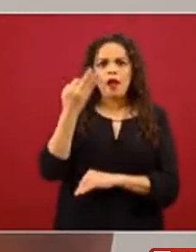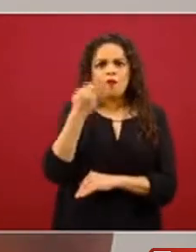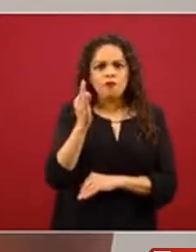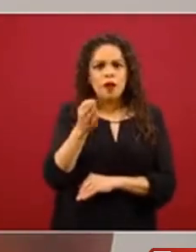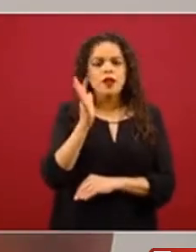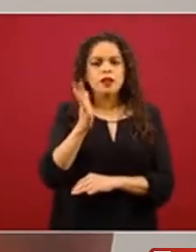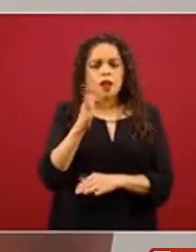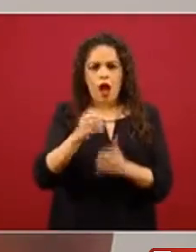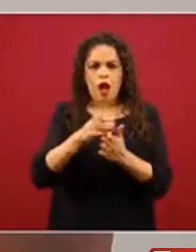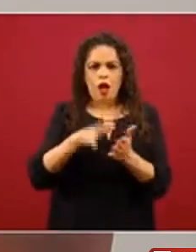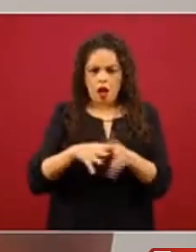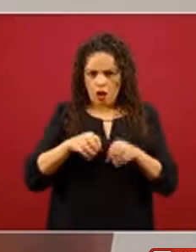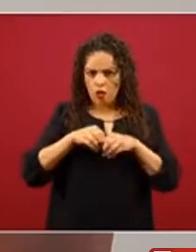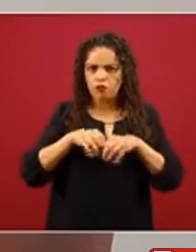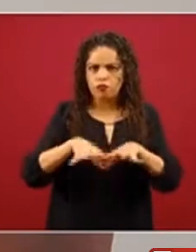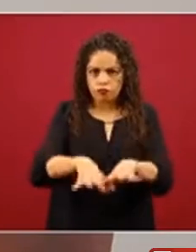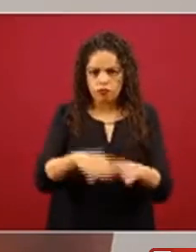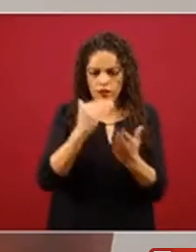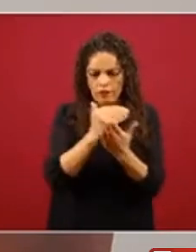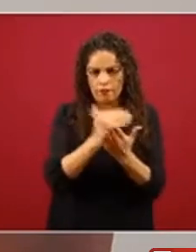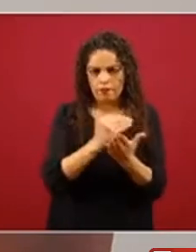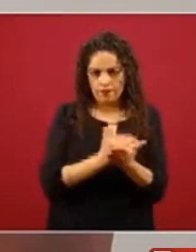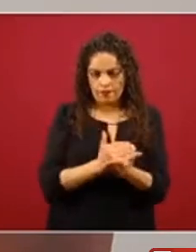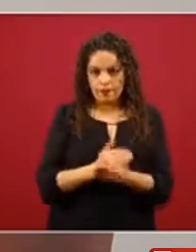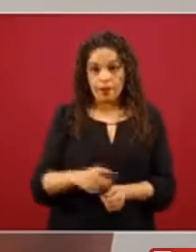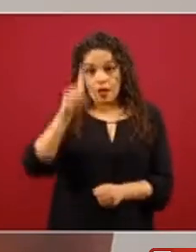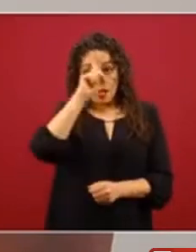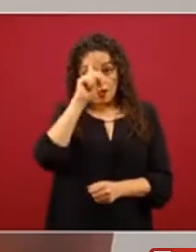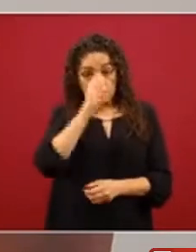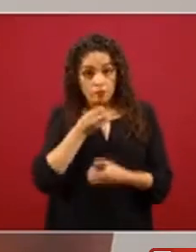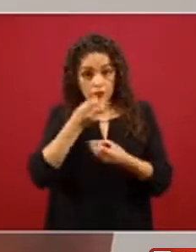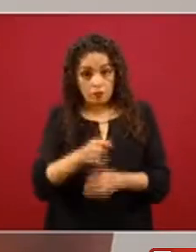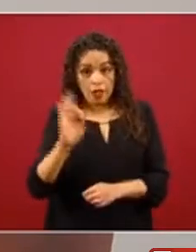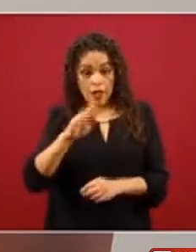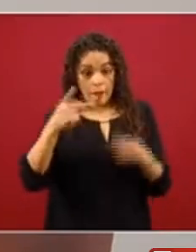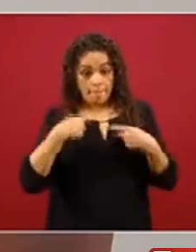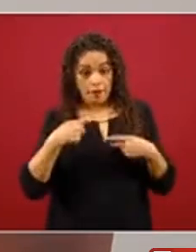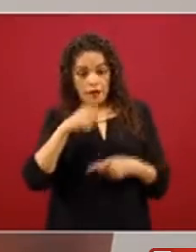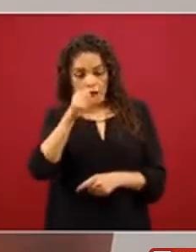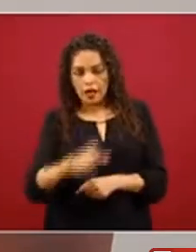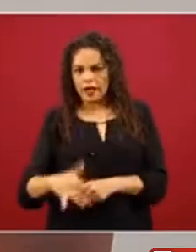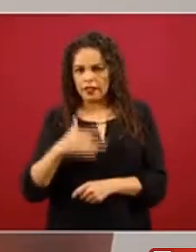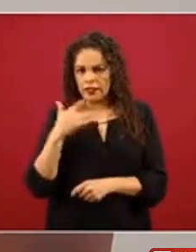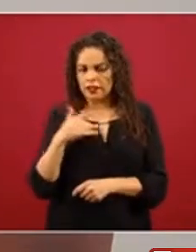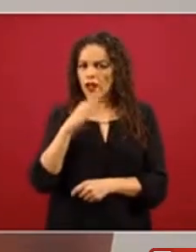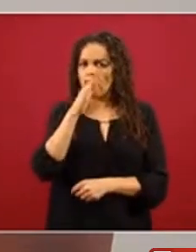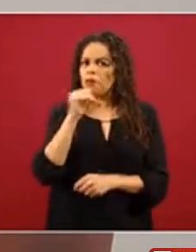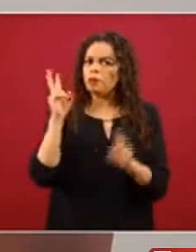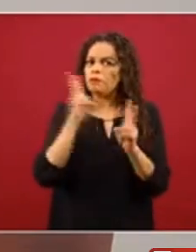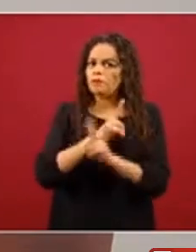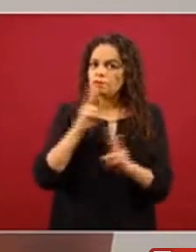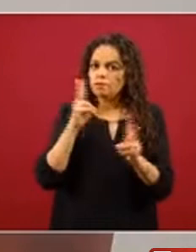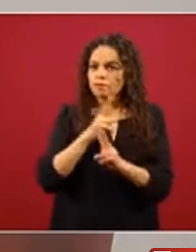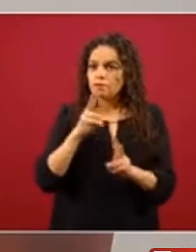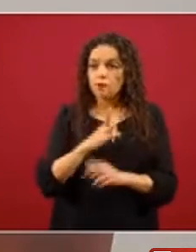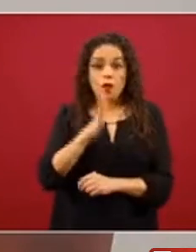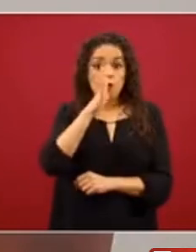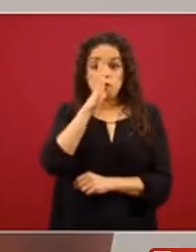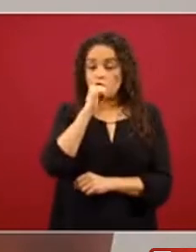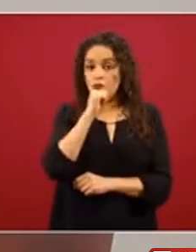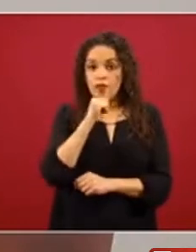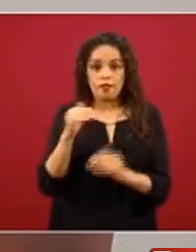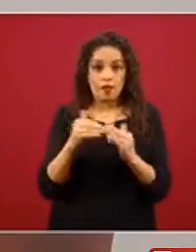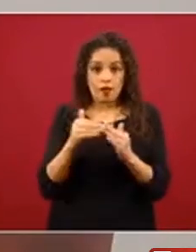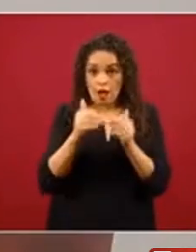Se recomienda que la persona que tiene síntomas respiratorios, si no es posible que se quede en casa, o por ejemplo